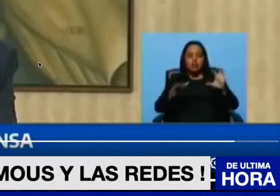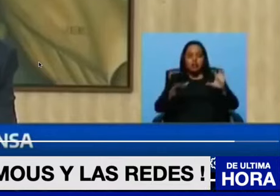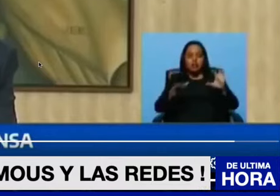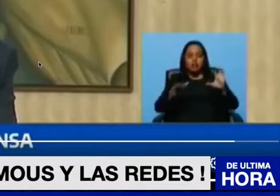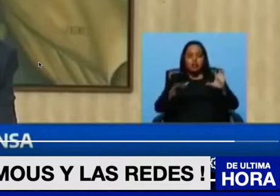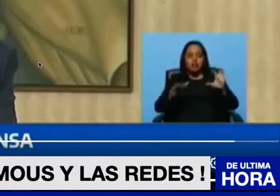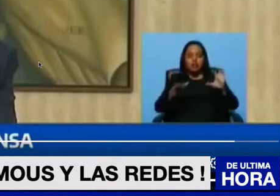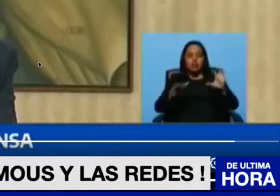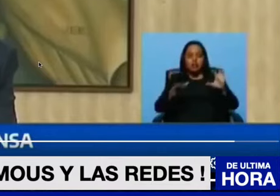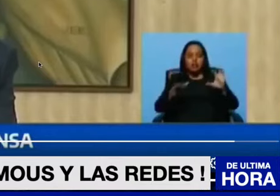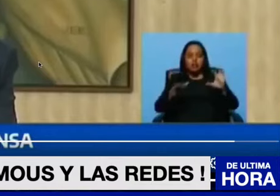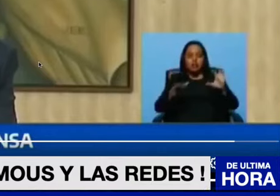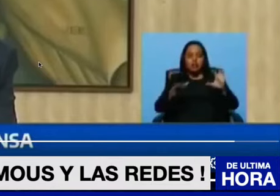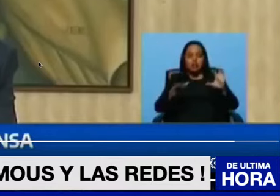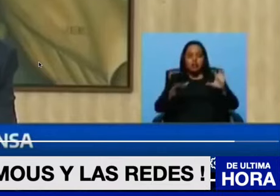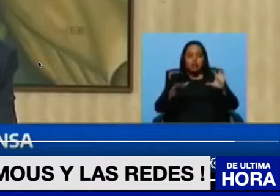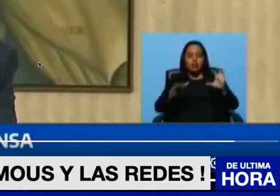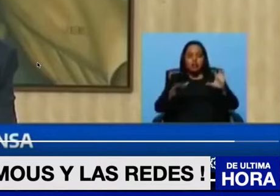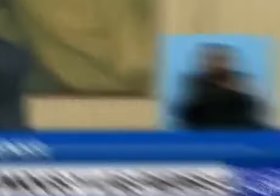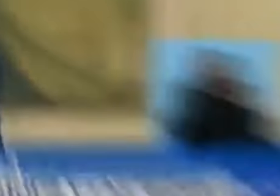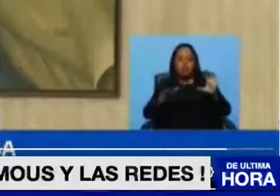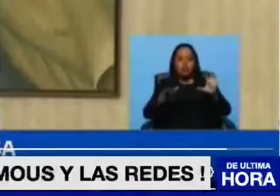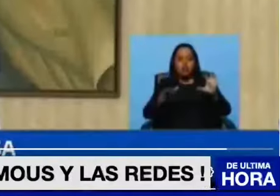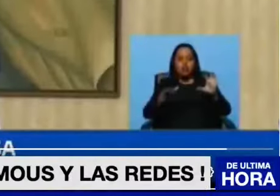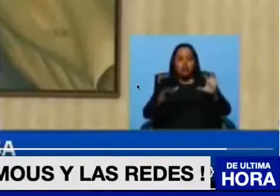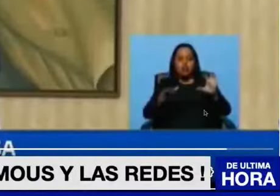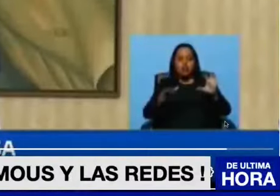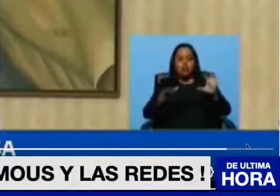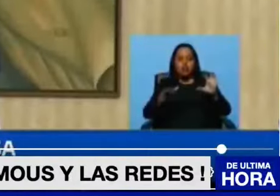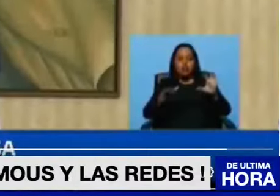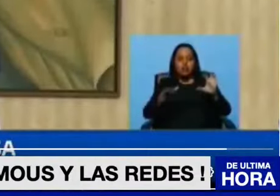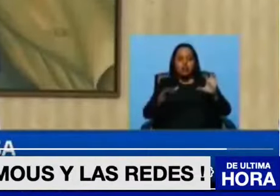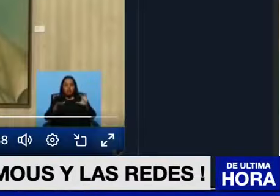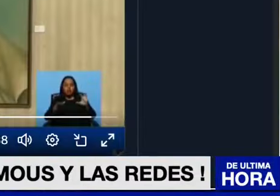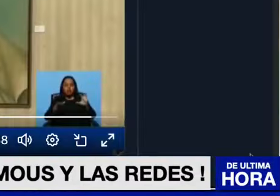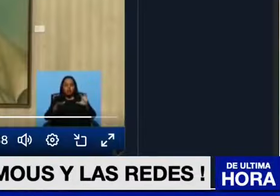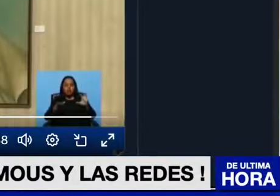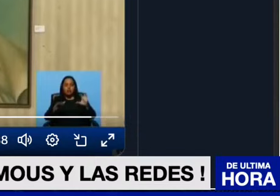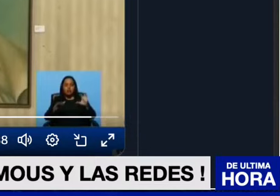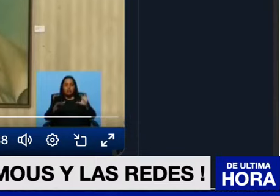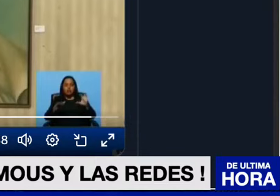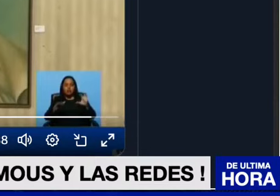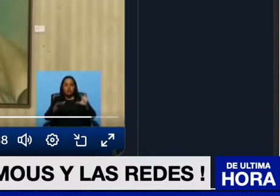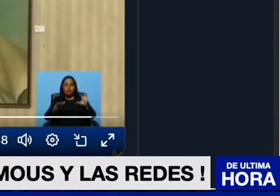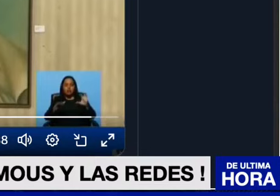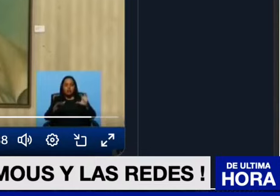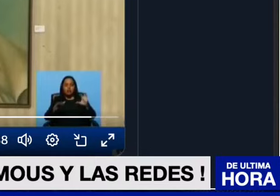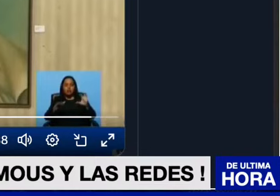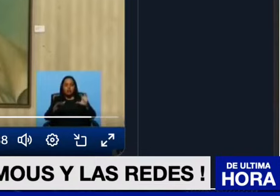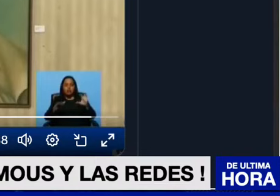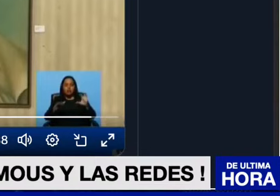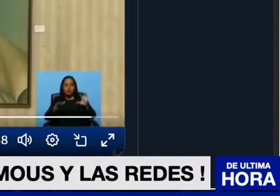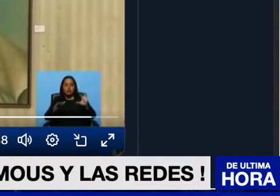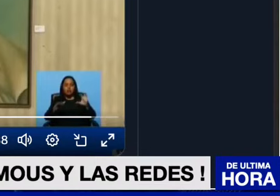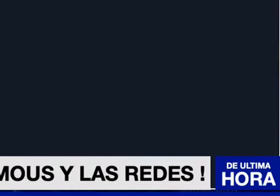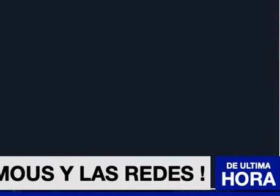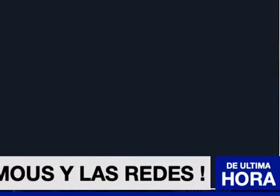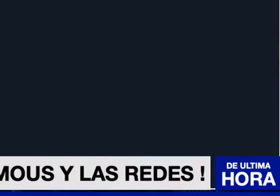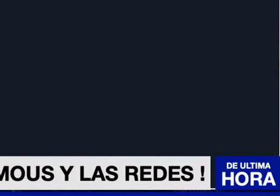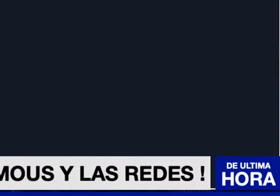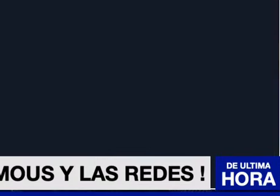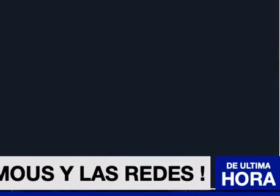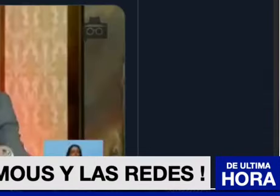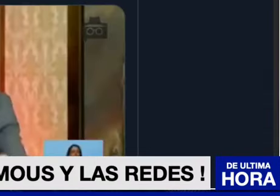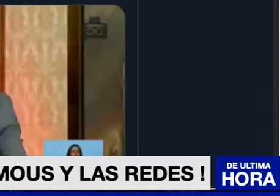ahí tienen Eso es parte de lo que él está mencionando vamos a tratar de mostrarles ya directamente la respuesta por parte de anónimos ante todo